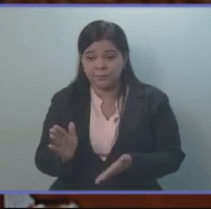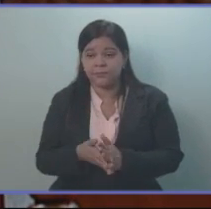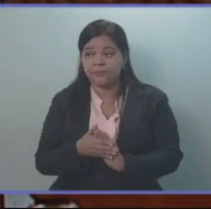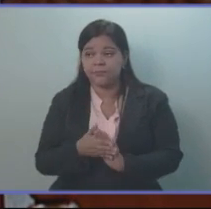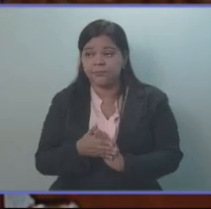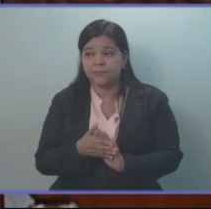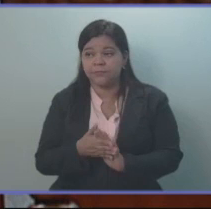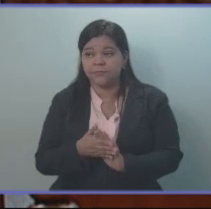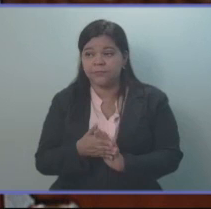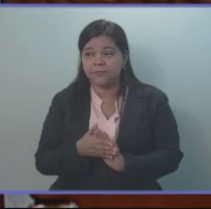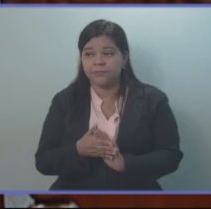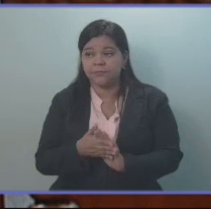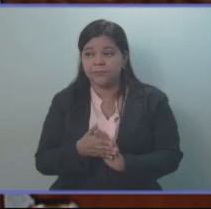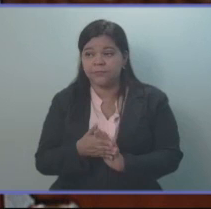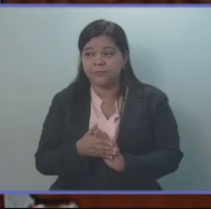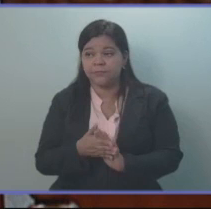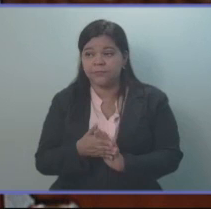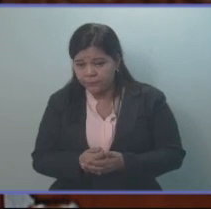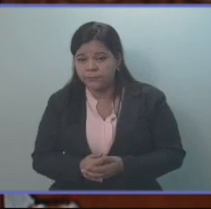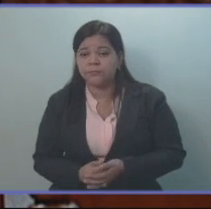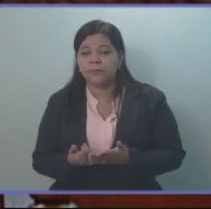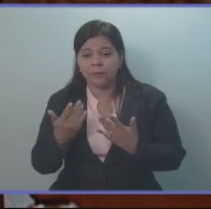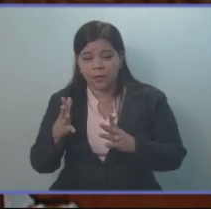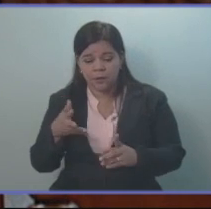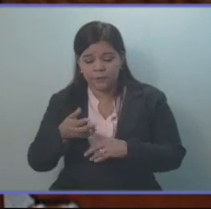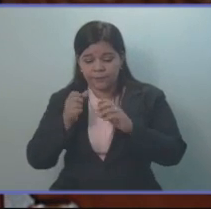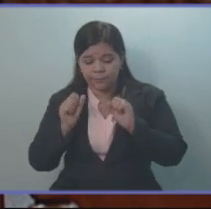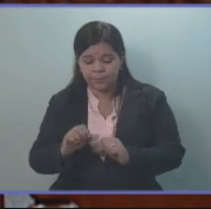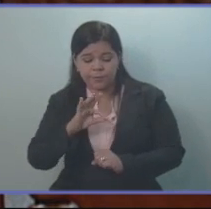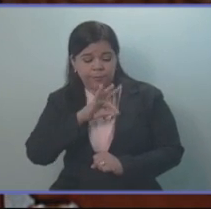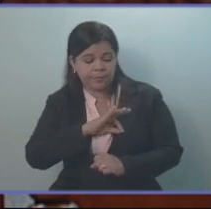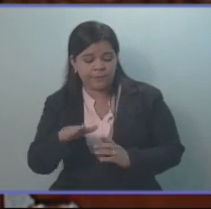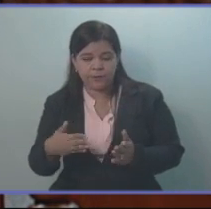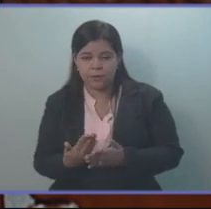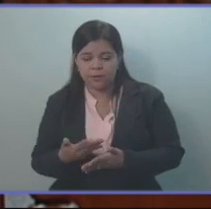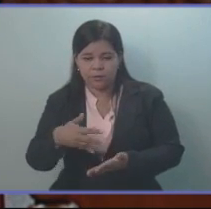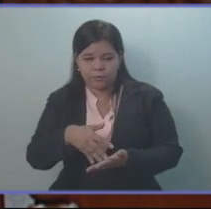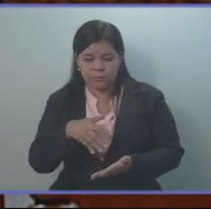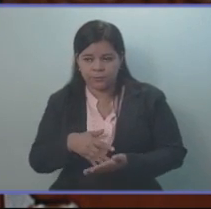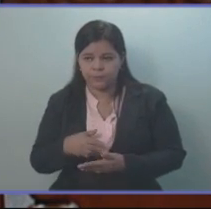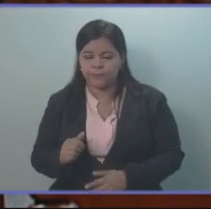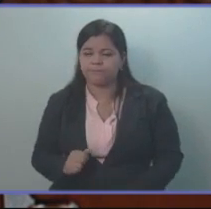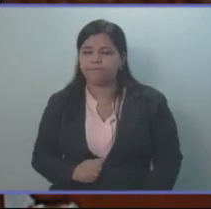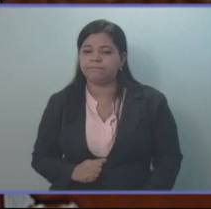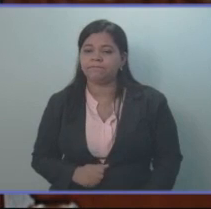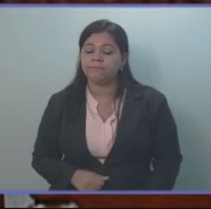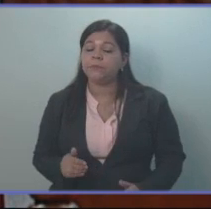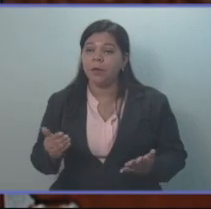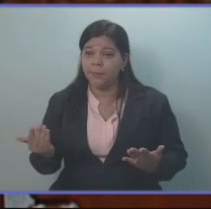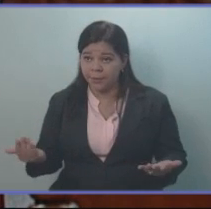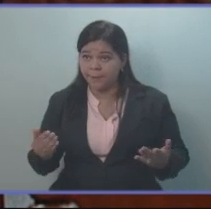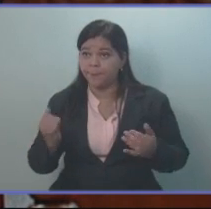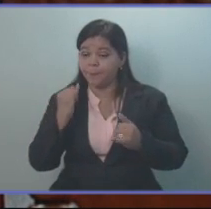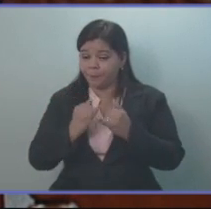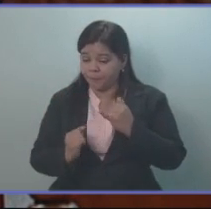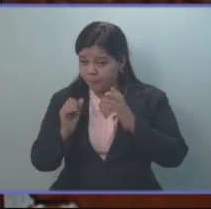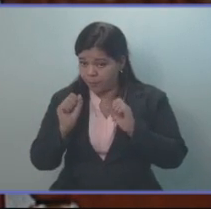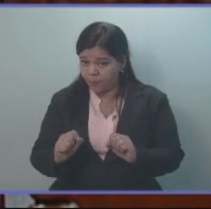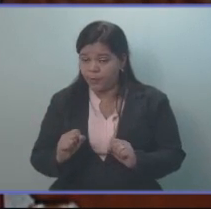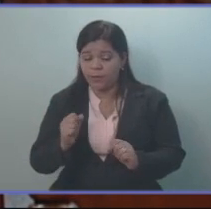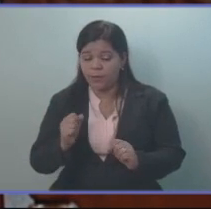operaciones financieras, con el propósito de beneficiar a la población objeto, para que finalmente tengan